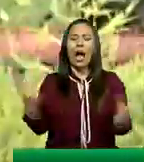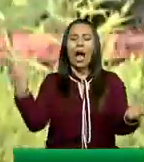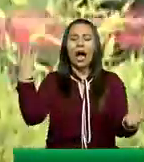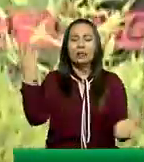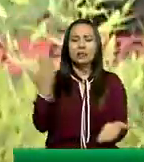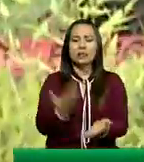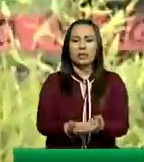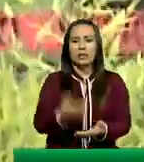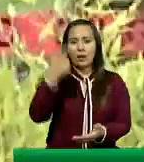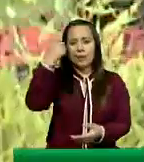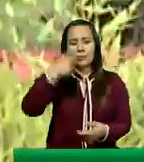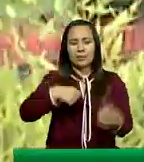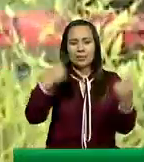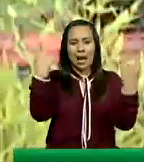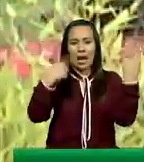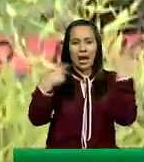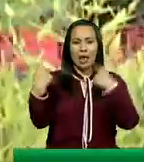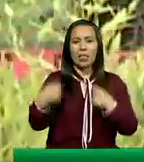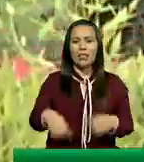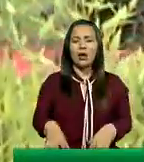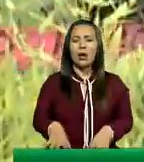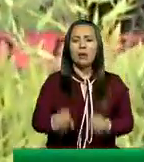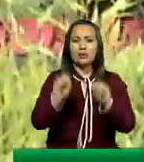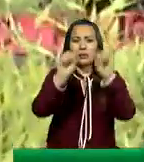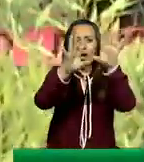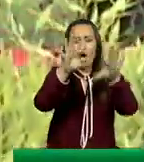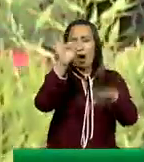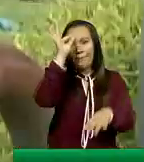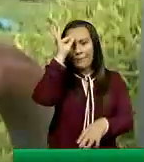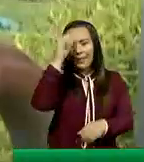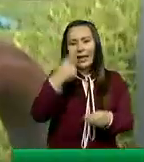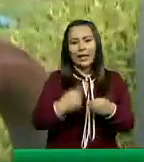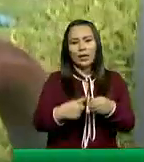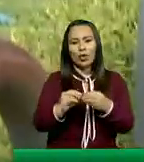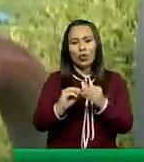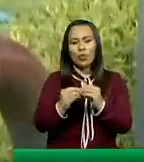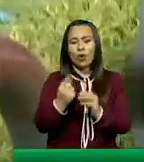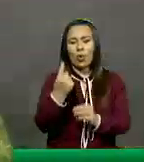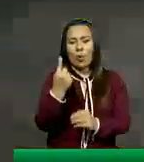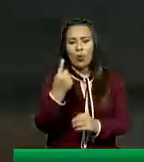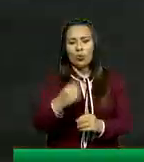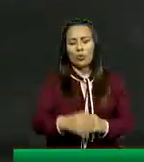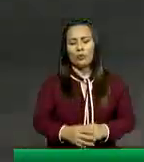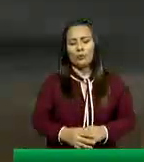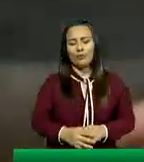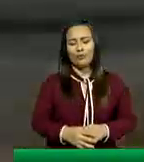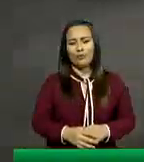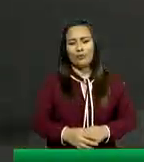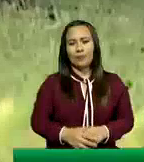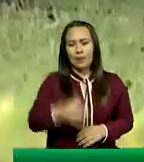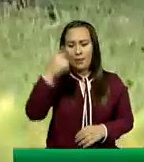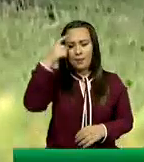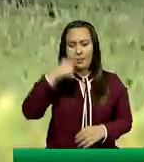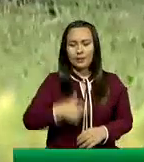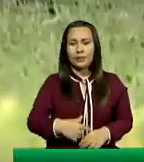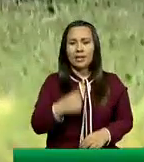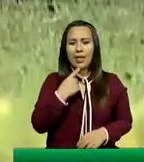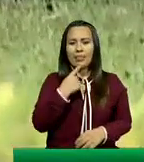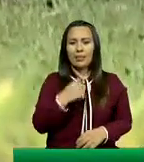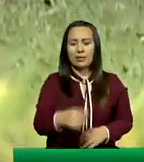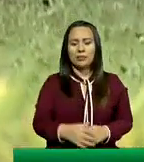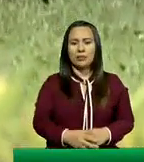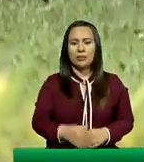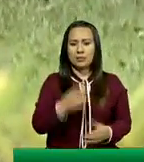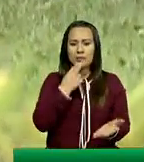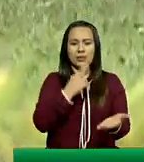heridas habrían sido trasladadas hasta el Hospital Quito número 1 y Hospital Metropolitano. De los atendidos, afirma el comunicado, solo uno